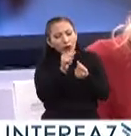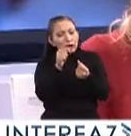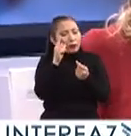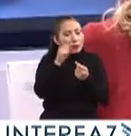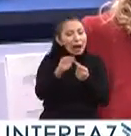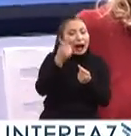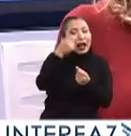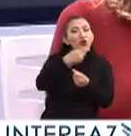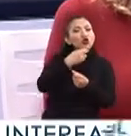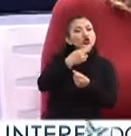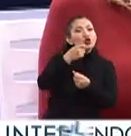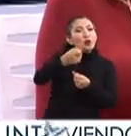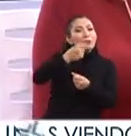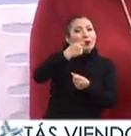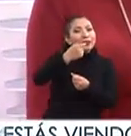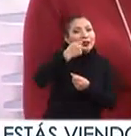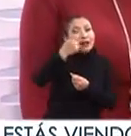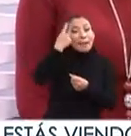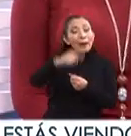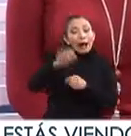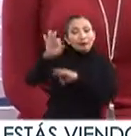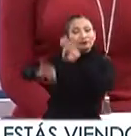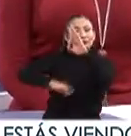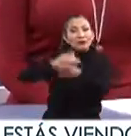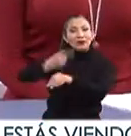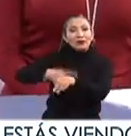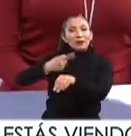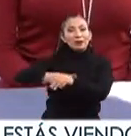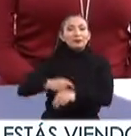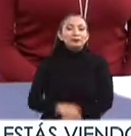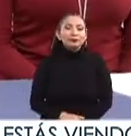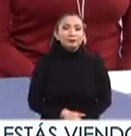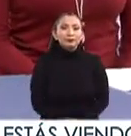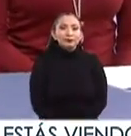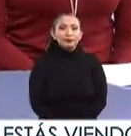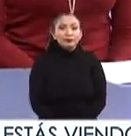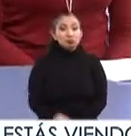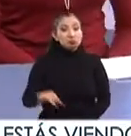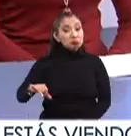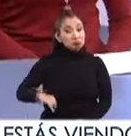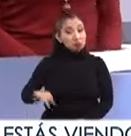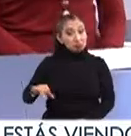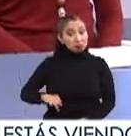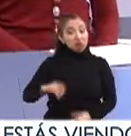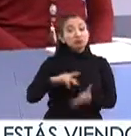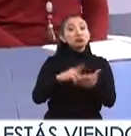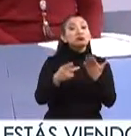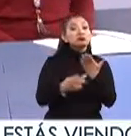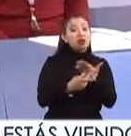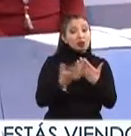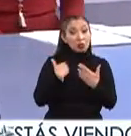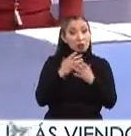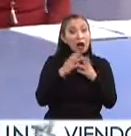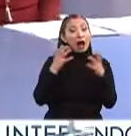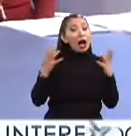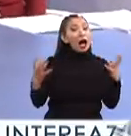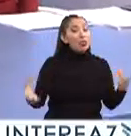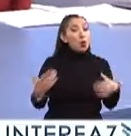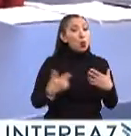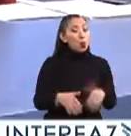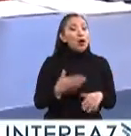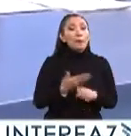actividad farmacológica para el tratamiento de alguna enfermedad. Pues muy interesante, un proyecto muy ambicioso y